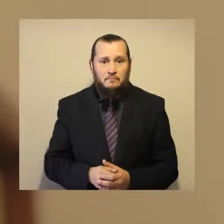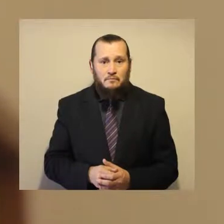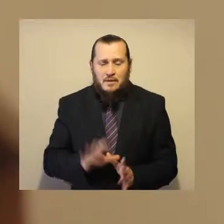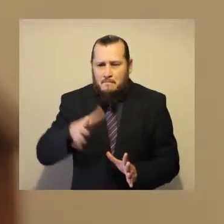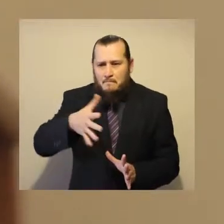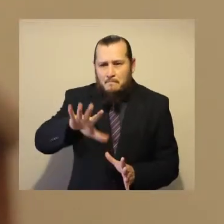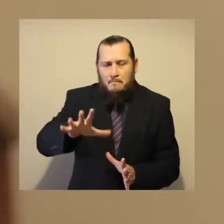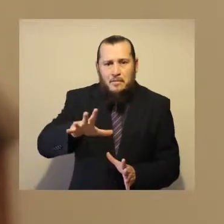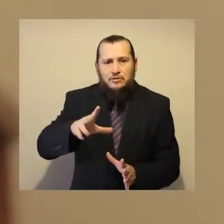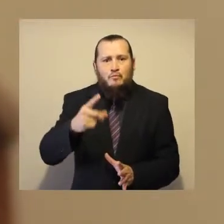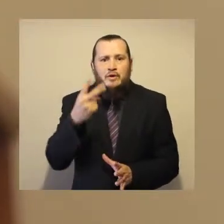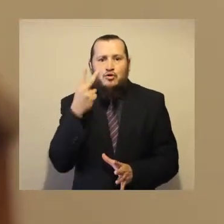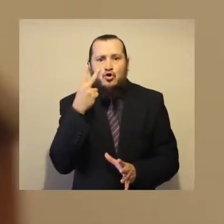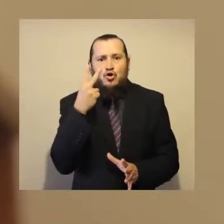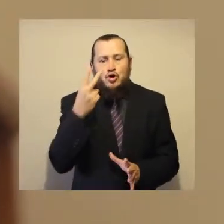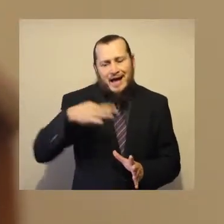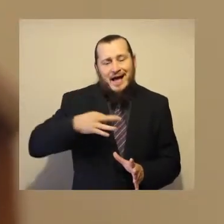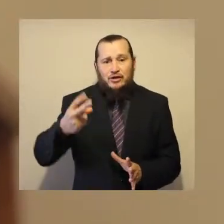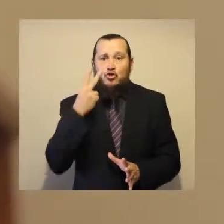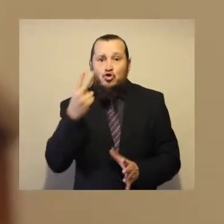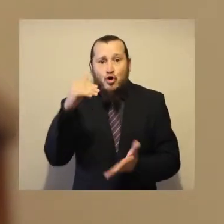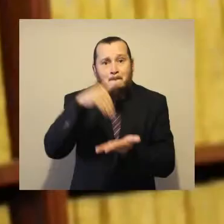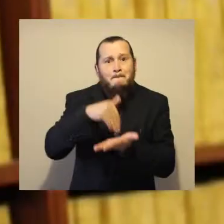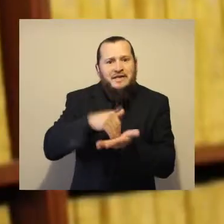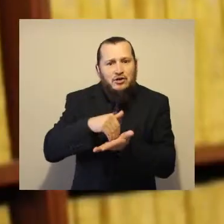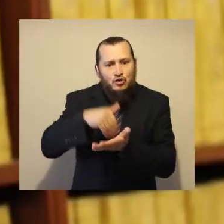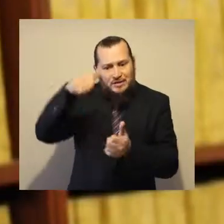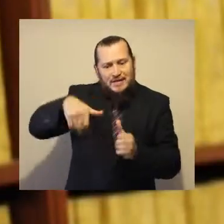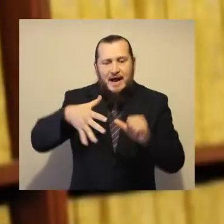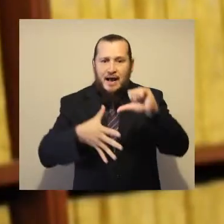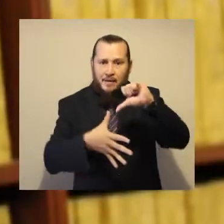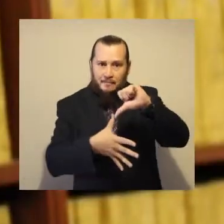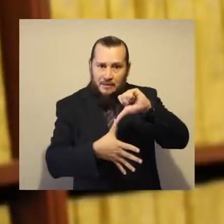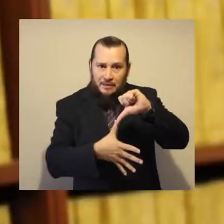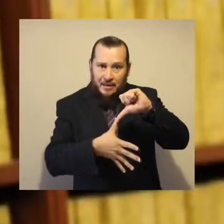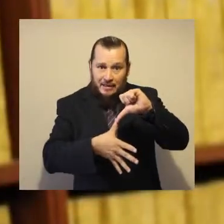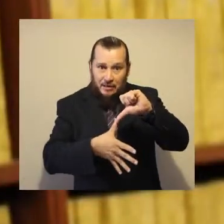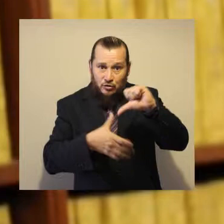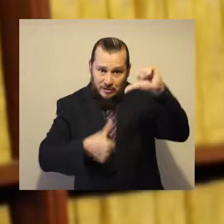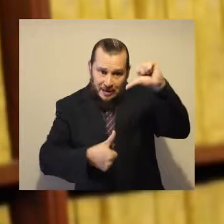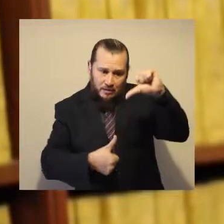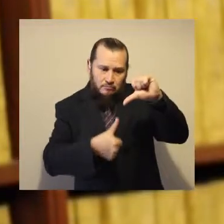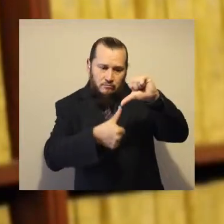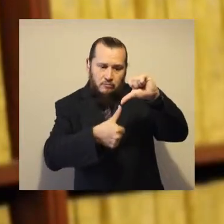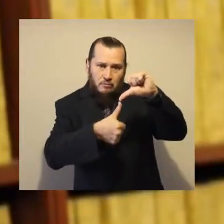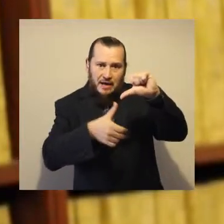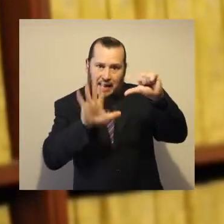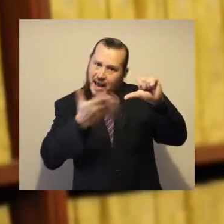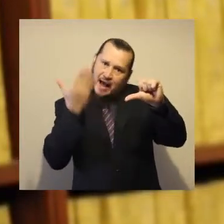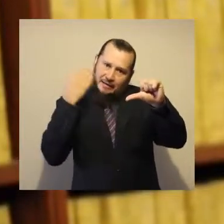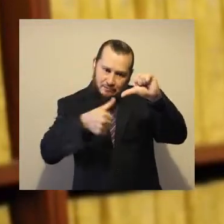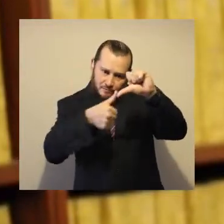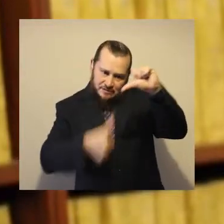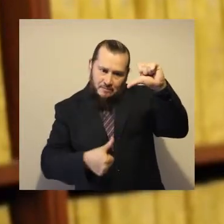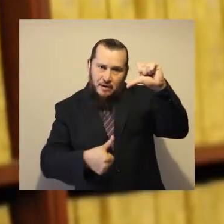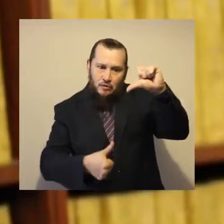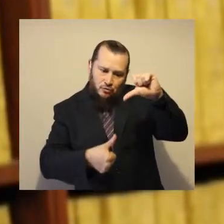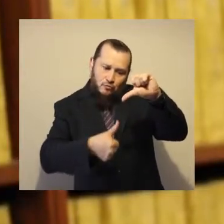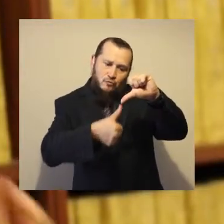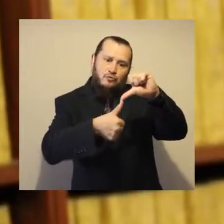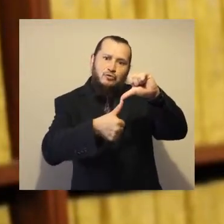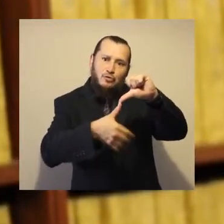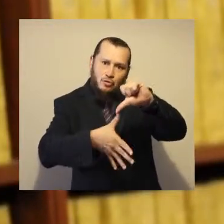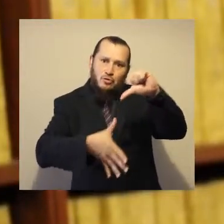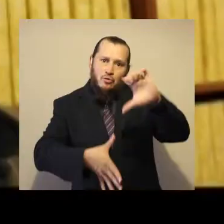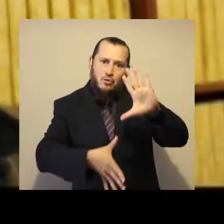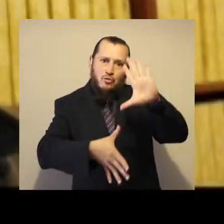hace aproximadamente unos 2 millones de años, América del Norte se conectó en forma definitiva